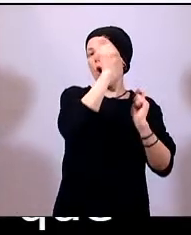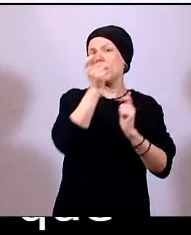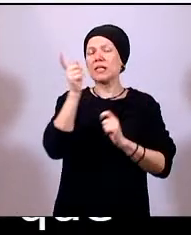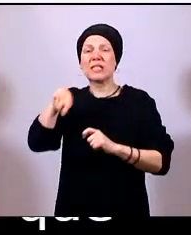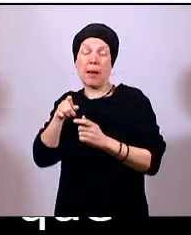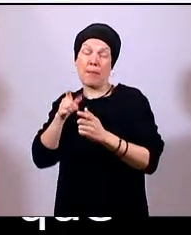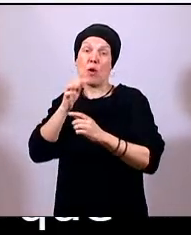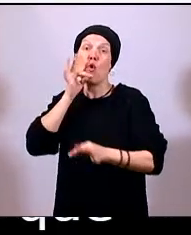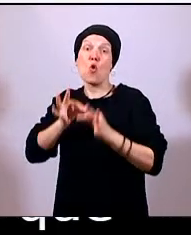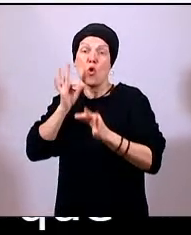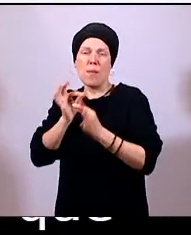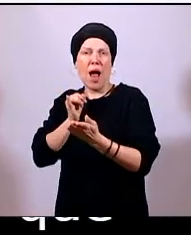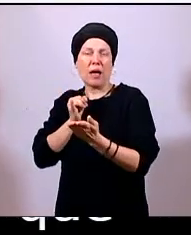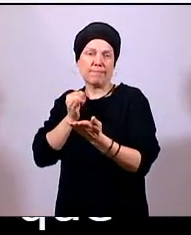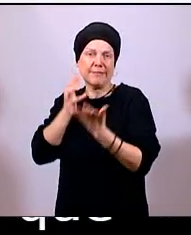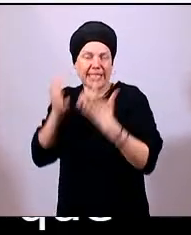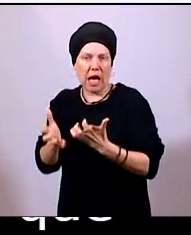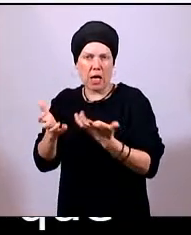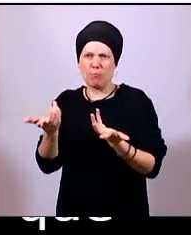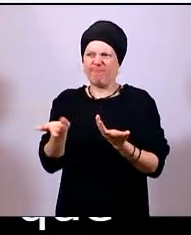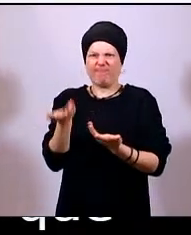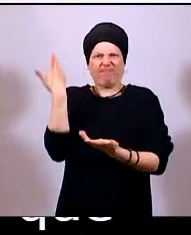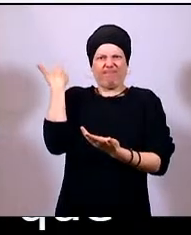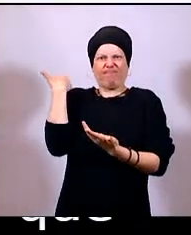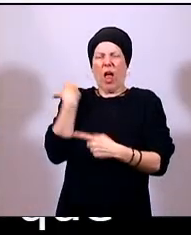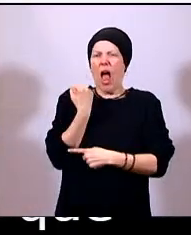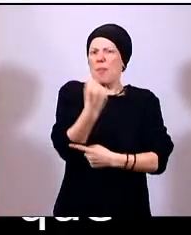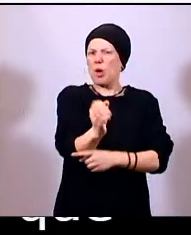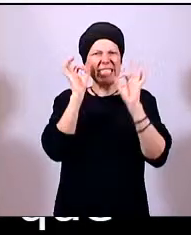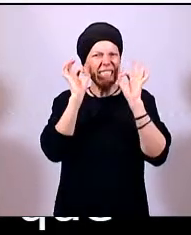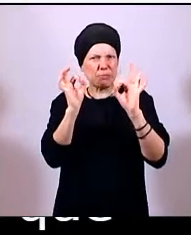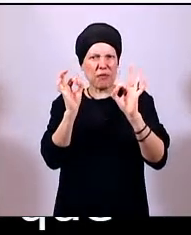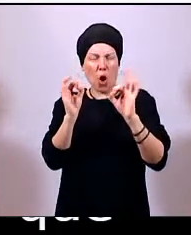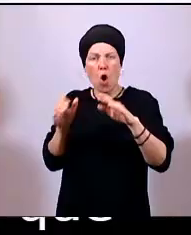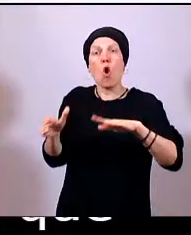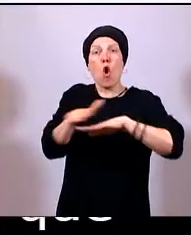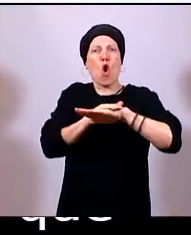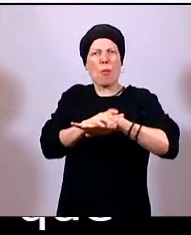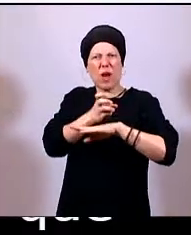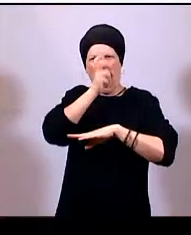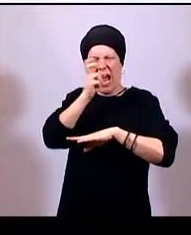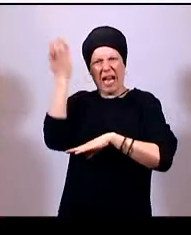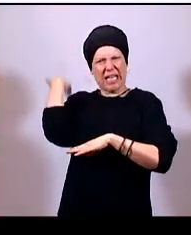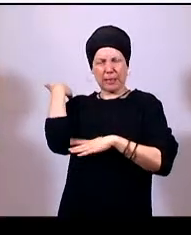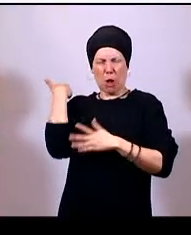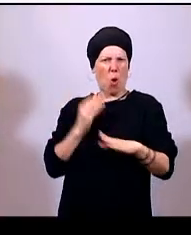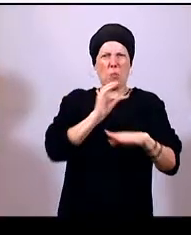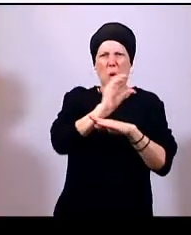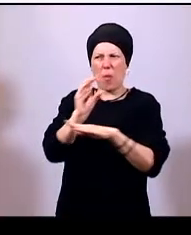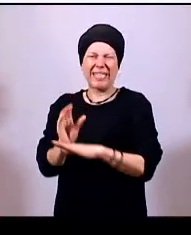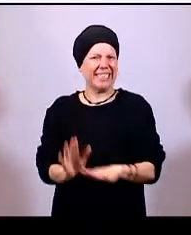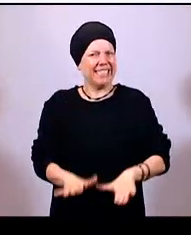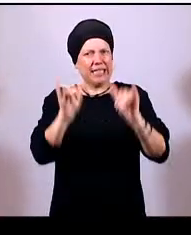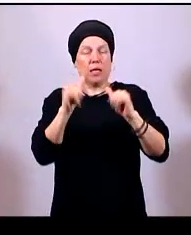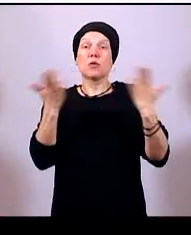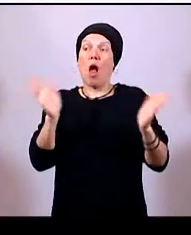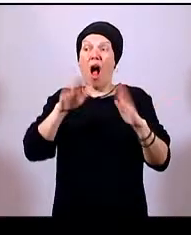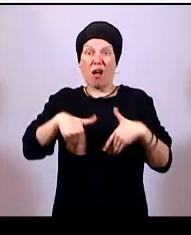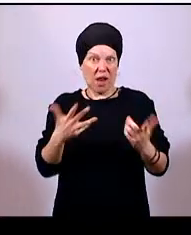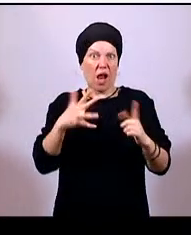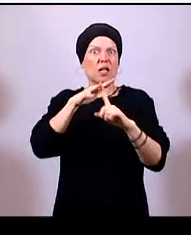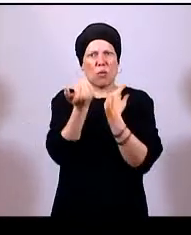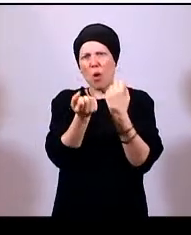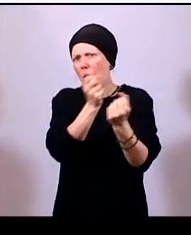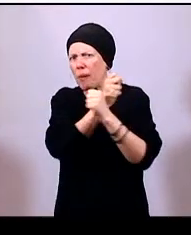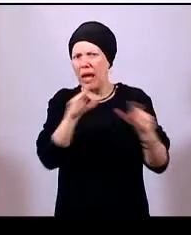viña de secano, no recibieron ningún tipo de apoyo específico por parte del anterior Gobierno regional, lo que ha contribuido a agravar su